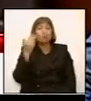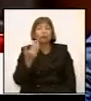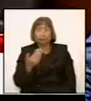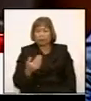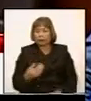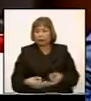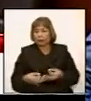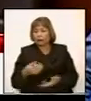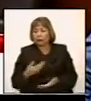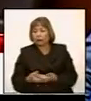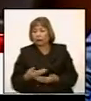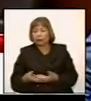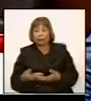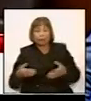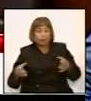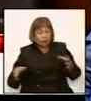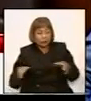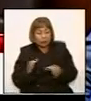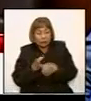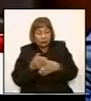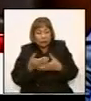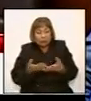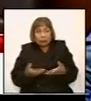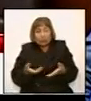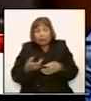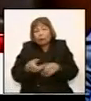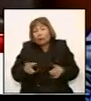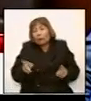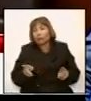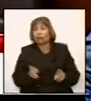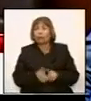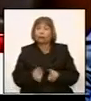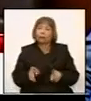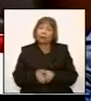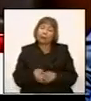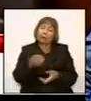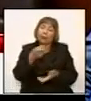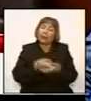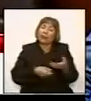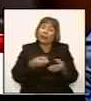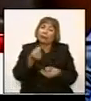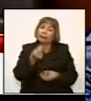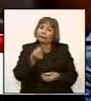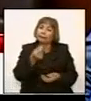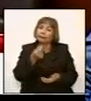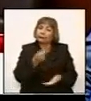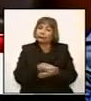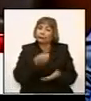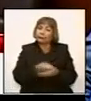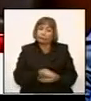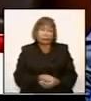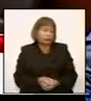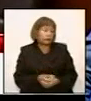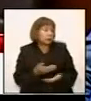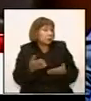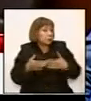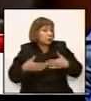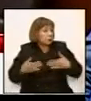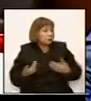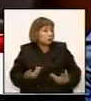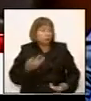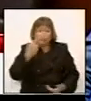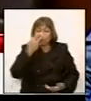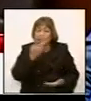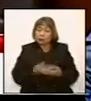por el cual estamos yendo por esta figura. Pero también tenemos que evaluar los costos y también tenemos que evaluar si puede haber una